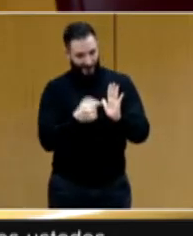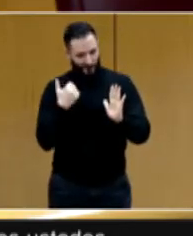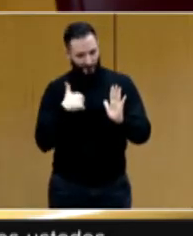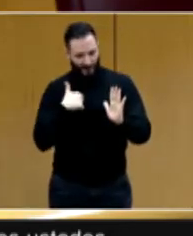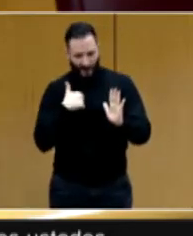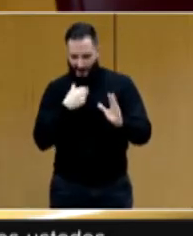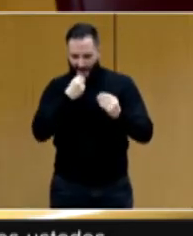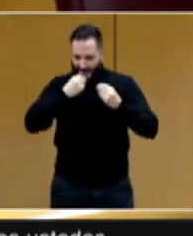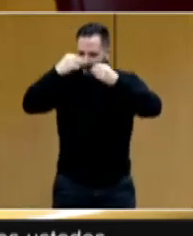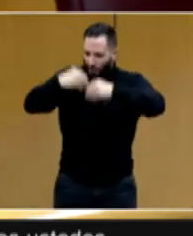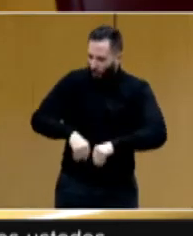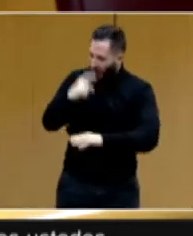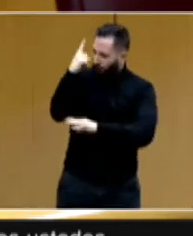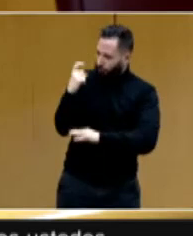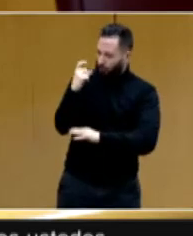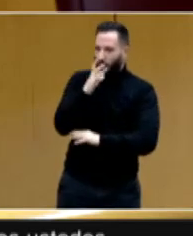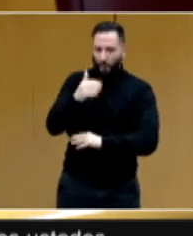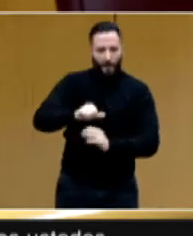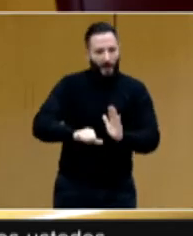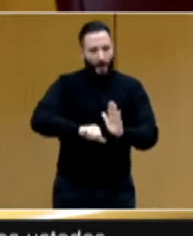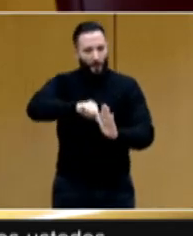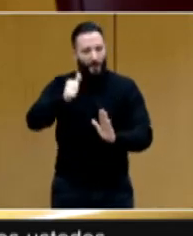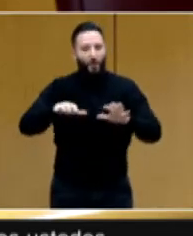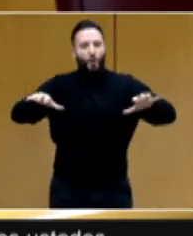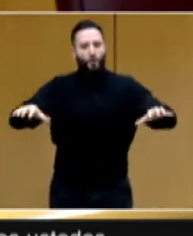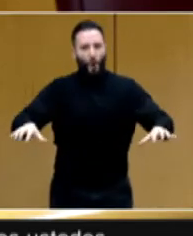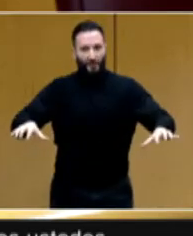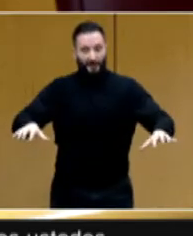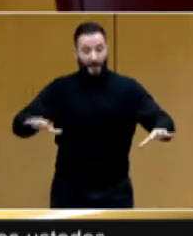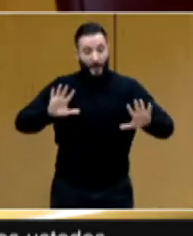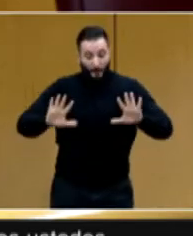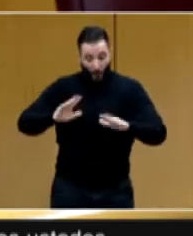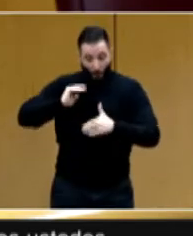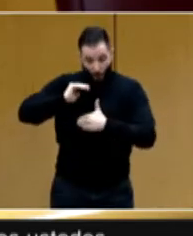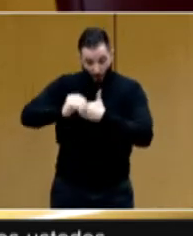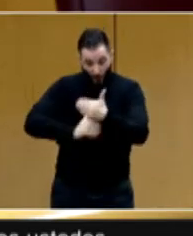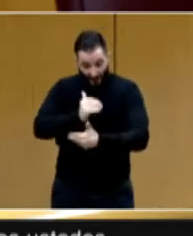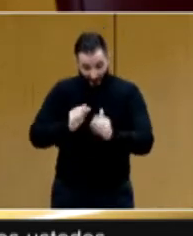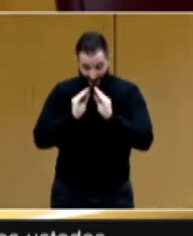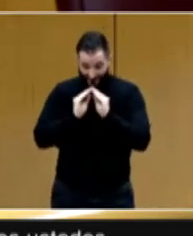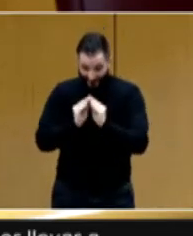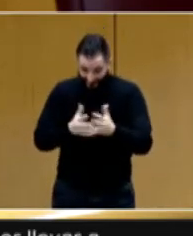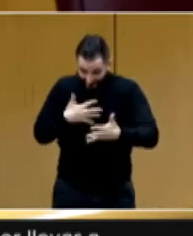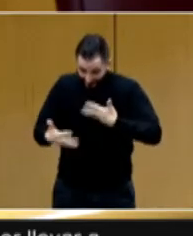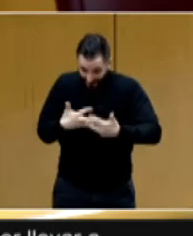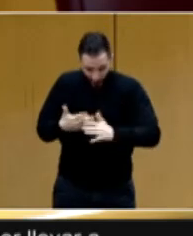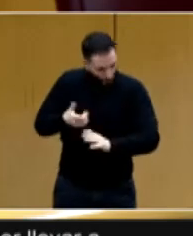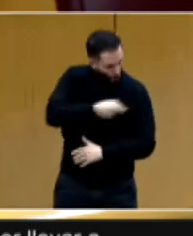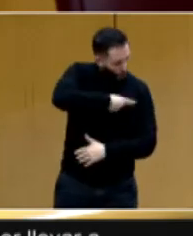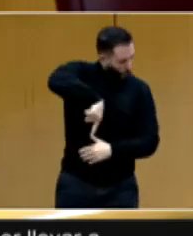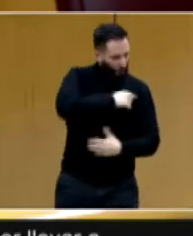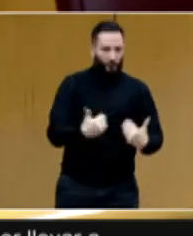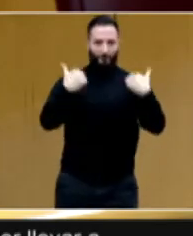haciendo historia porque la ley la han aprobado las Cortes pero el proceso de aplicación de la misma nos toca a todos los que estamos aquí